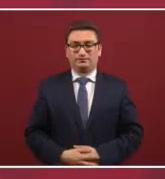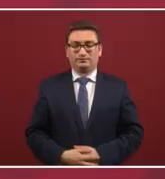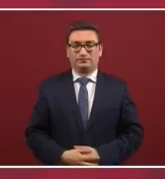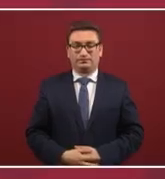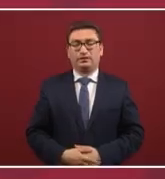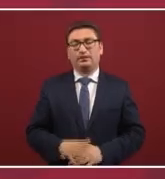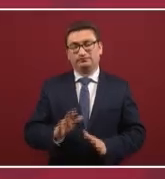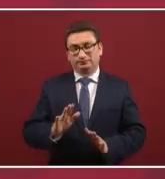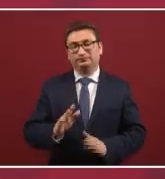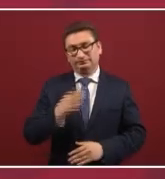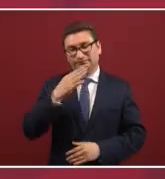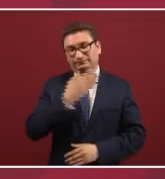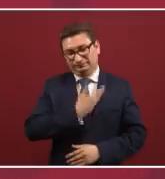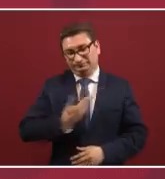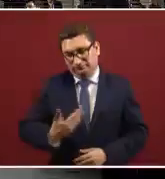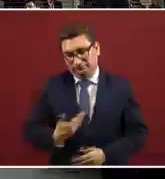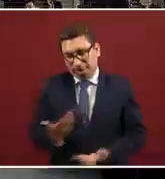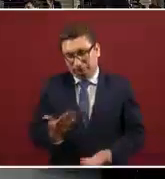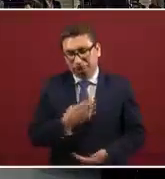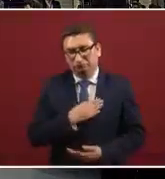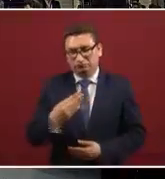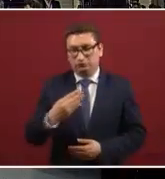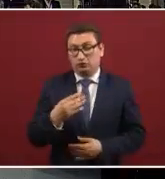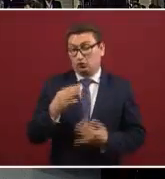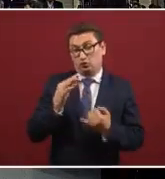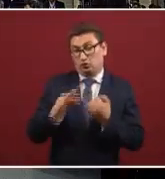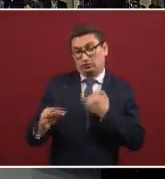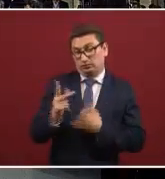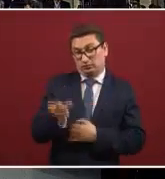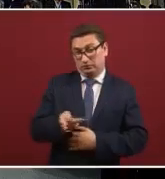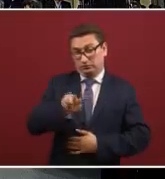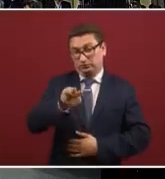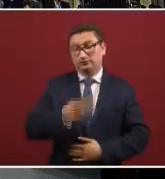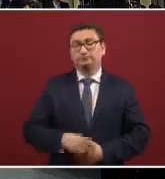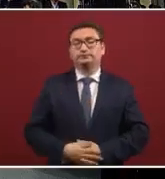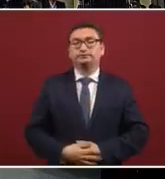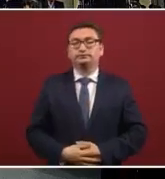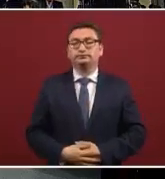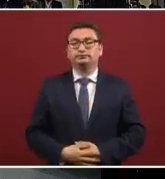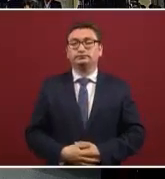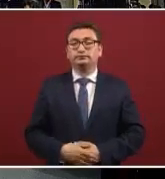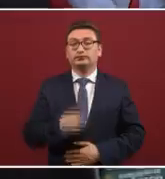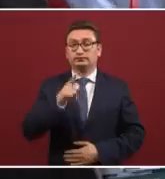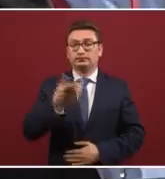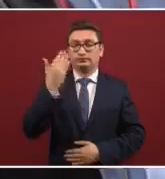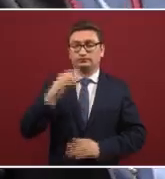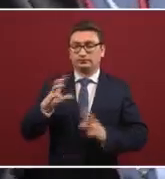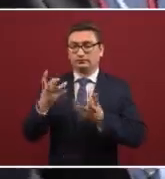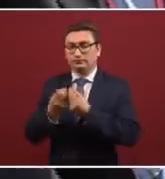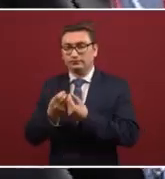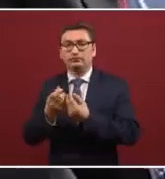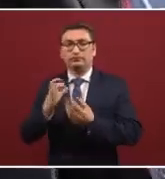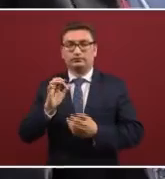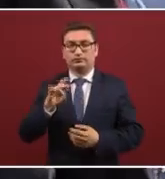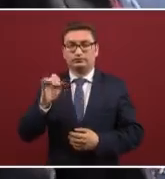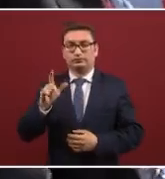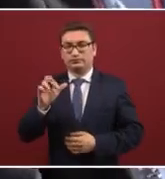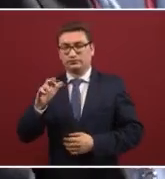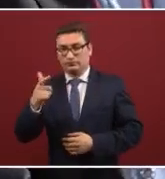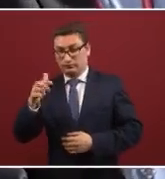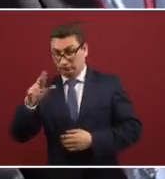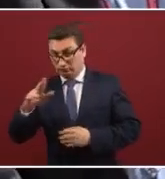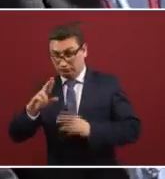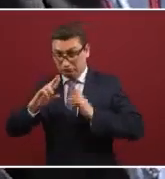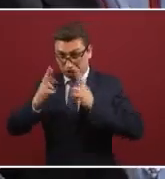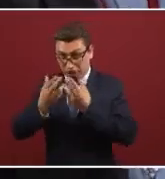Bueno, presidente, y entonces, ultimando la pregunta sobre su reunión con Christine Lagarde, ¿cómo nos